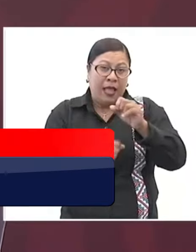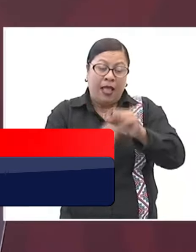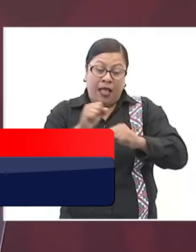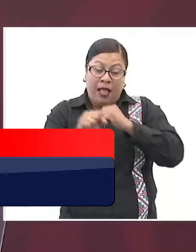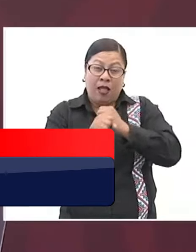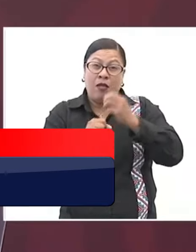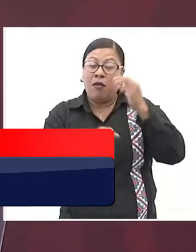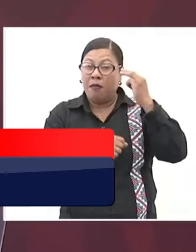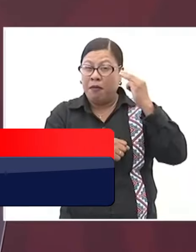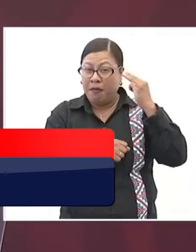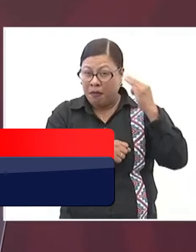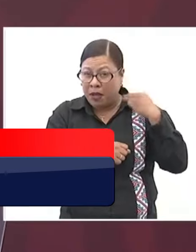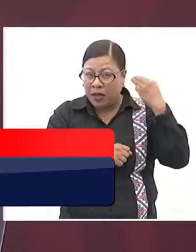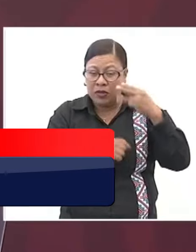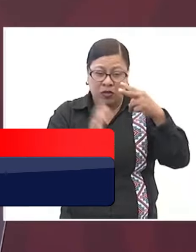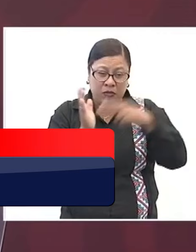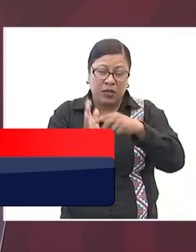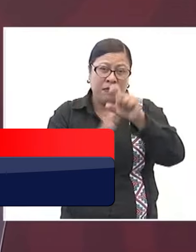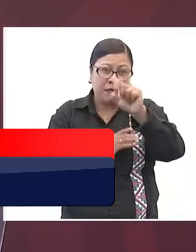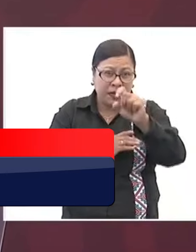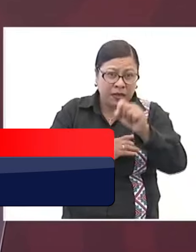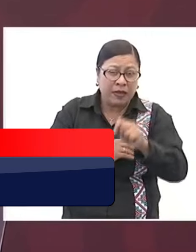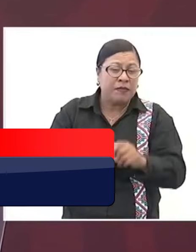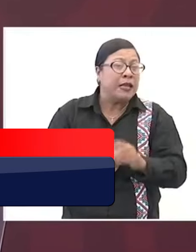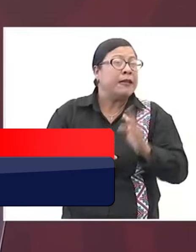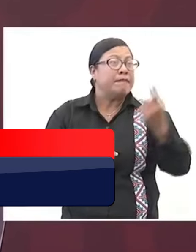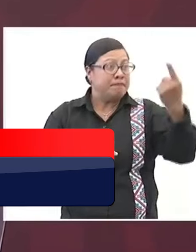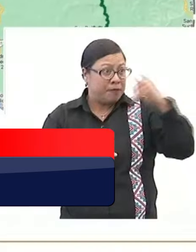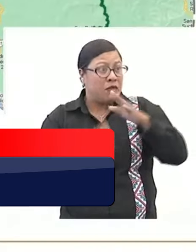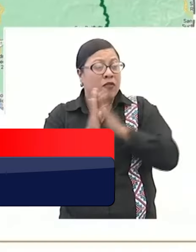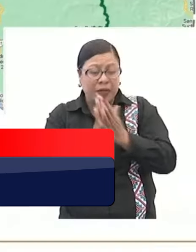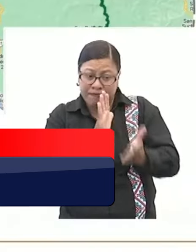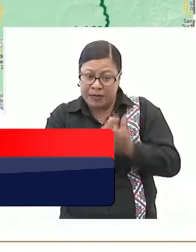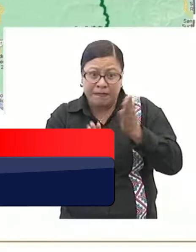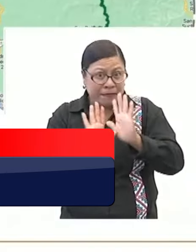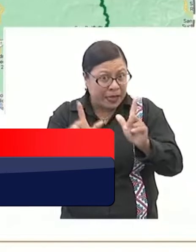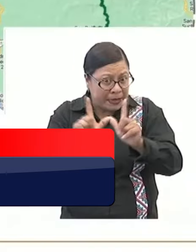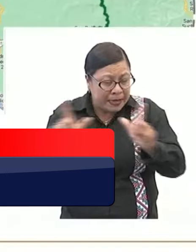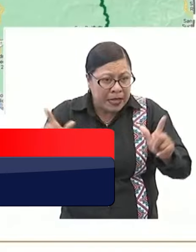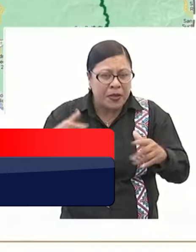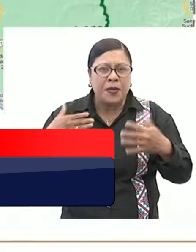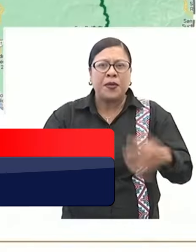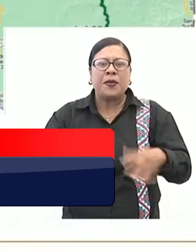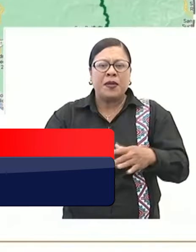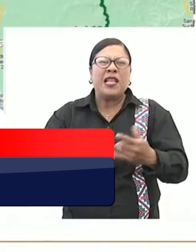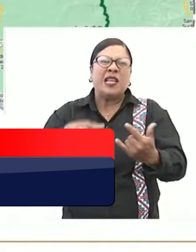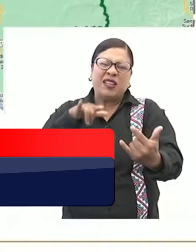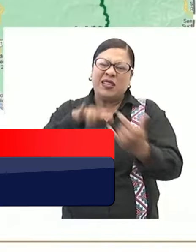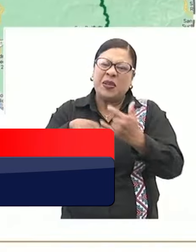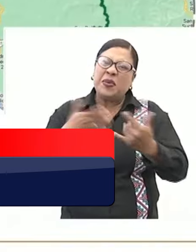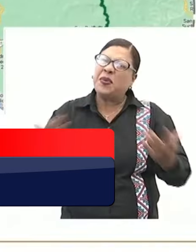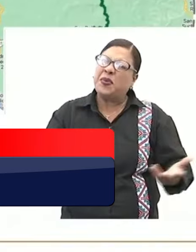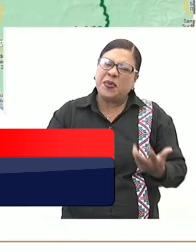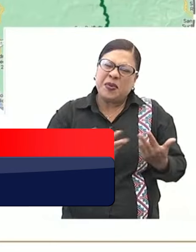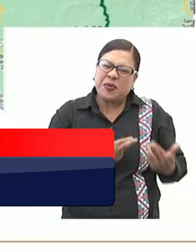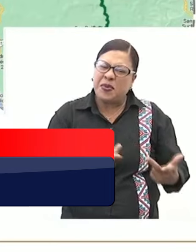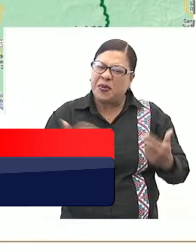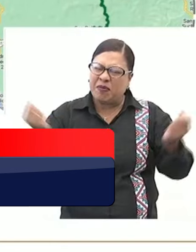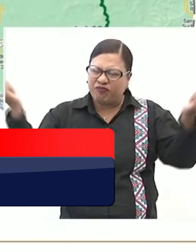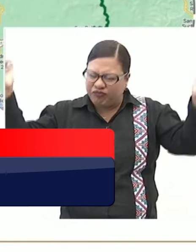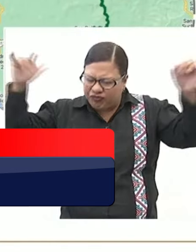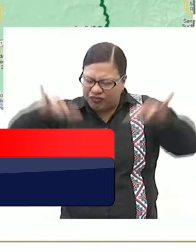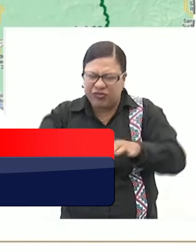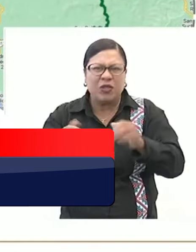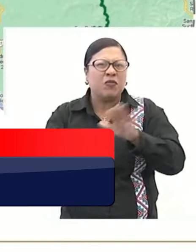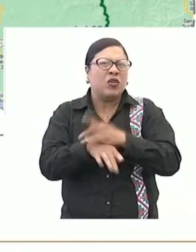2020 nos encomendó concluir la obra y nos encontramos con una carretera colapsada después de largos años